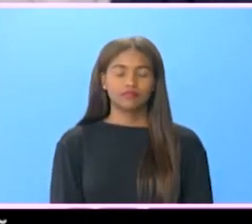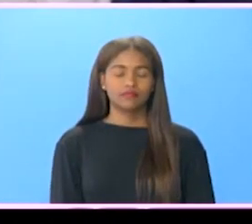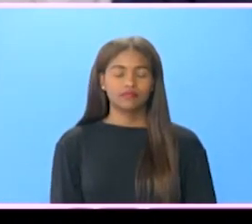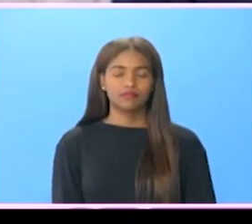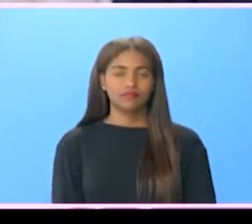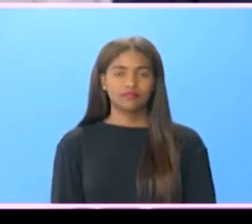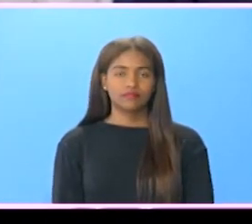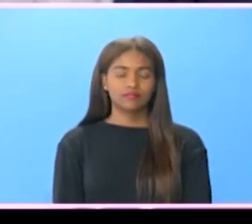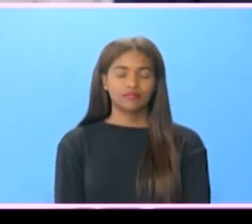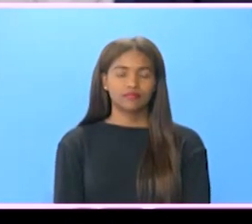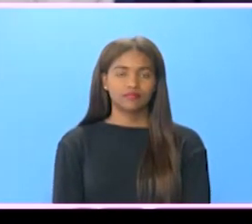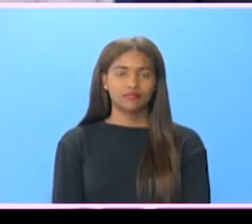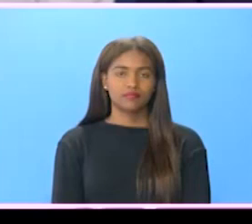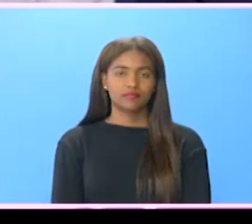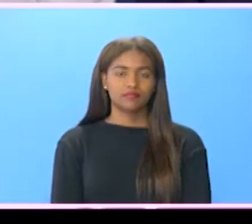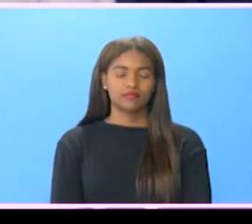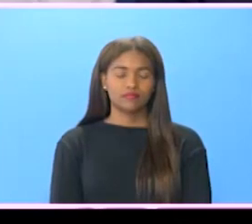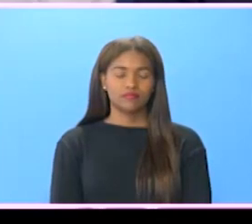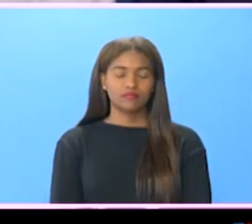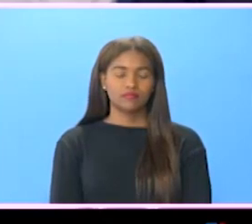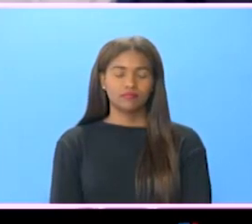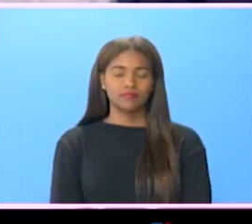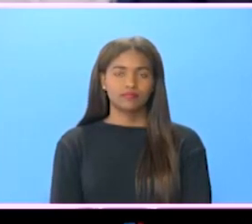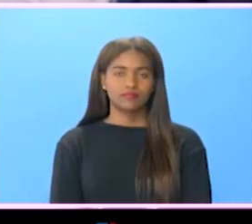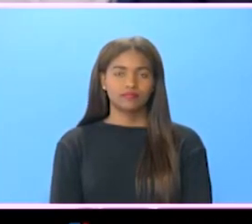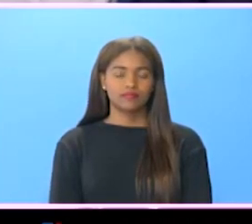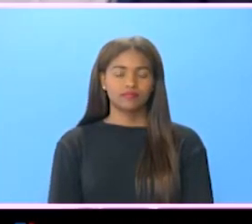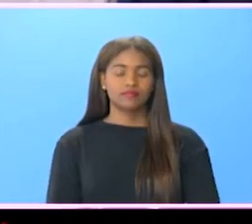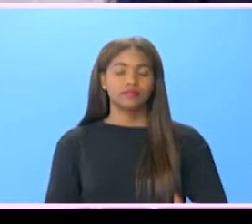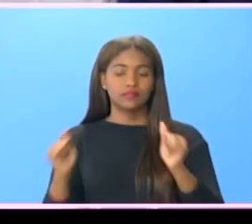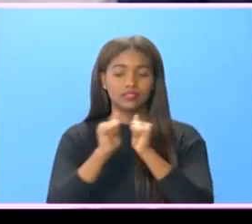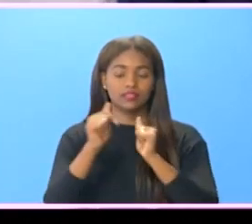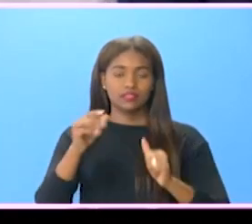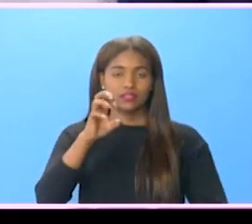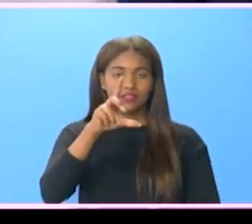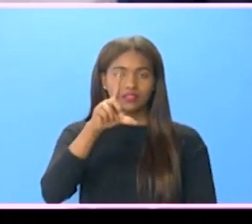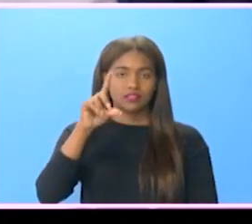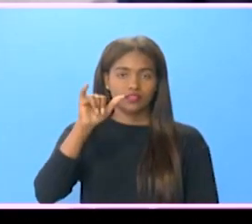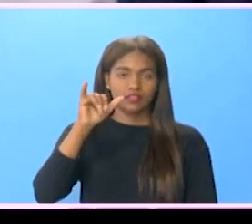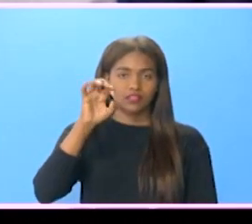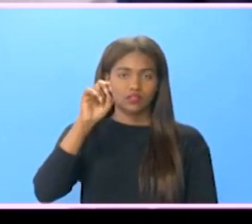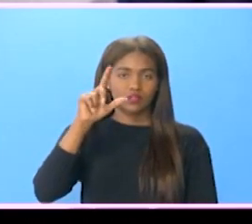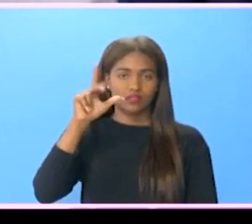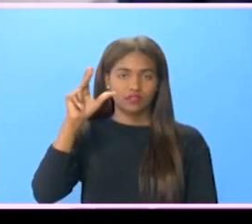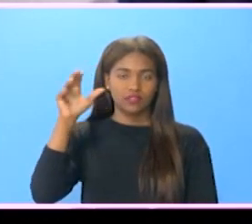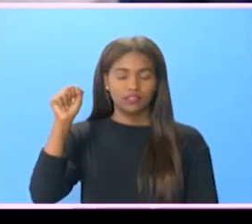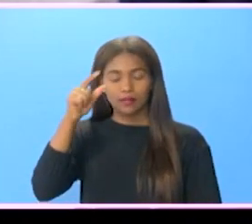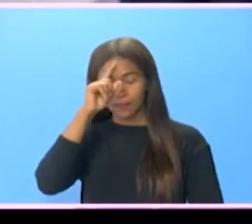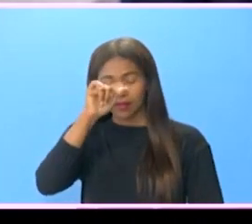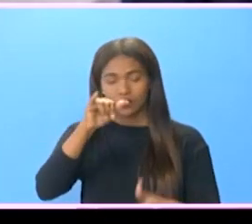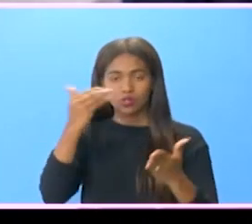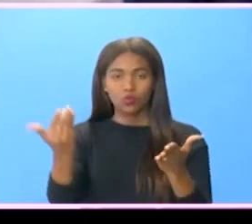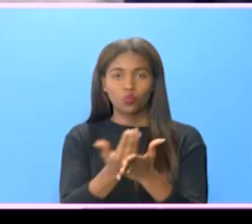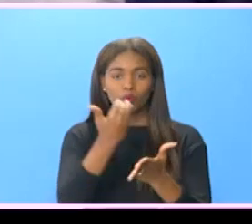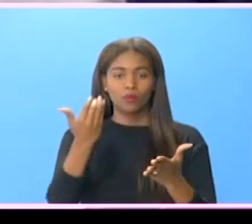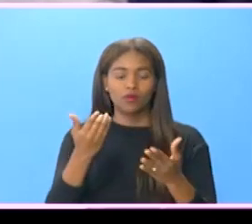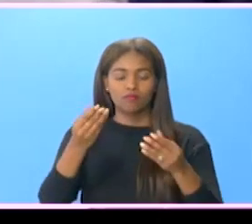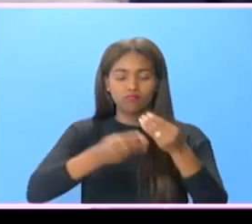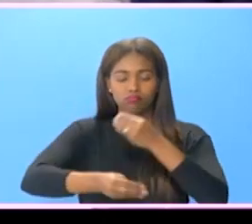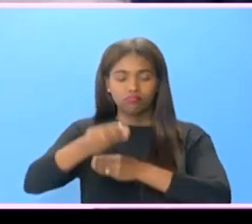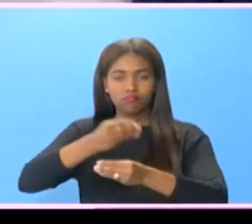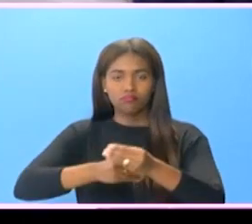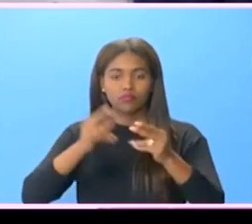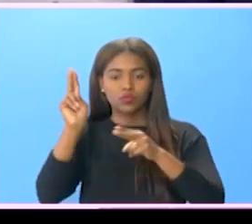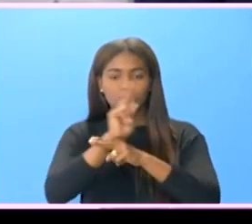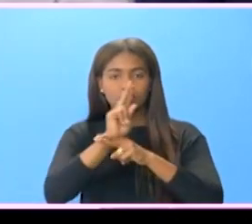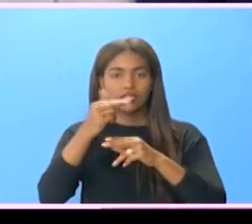del partido ha ratificado al compañero Eddie Olivares en virtud de esos nuevos cánones o artículos